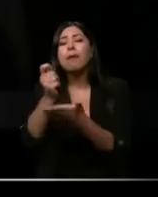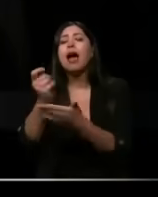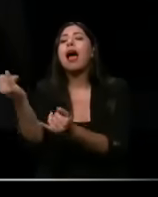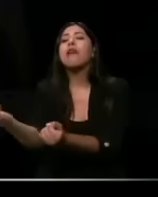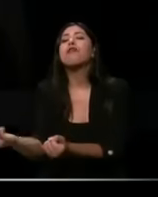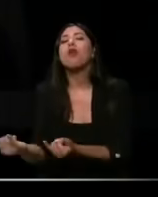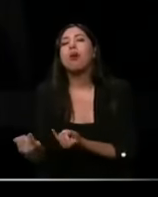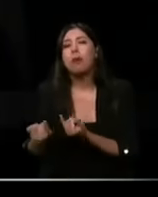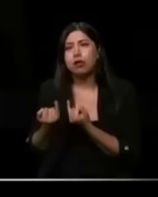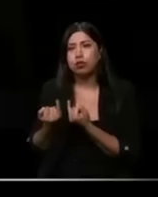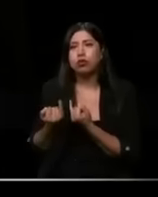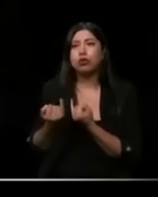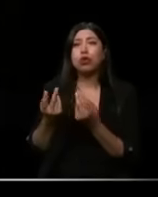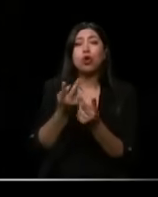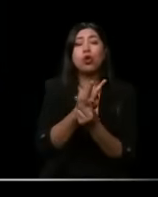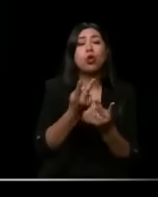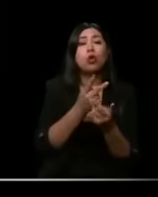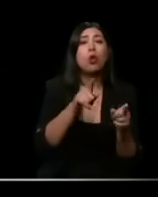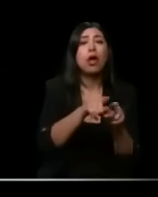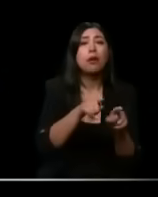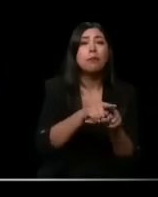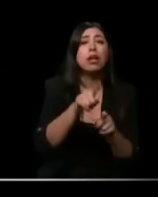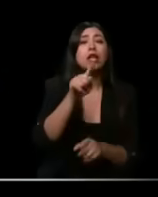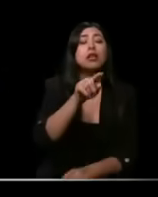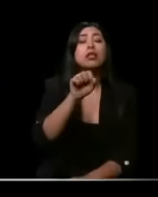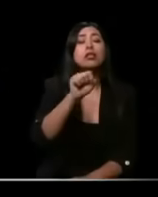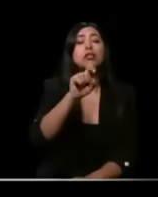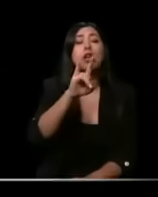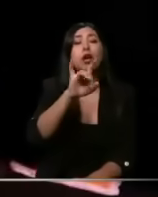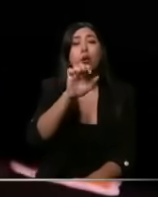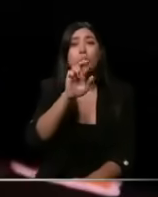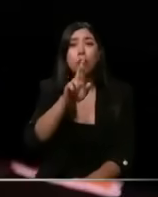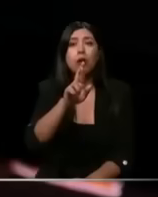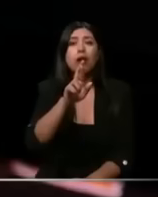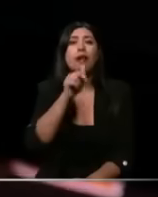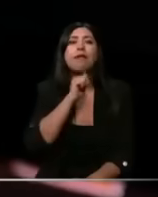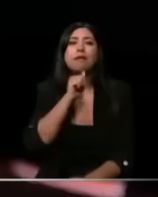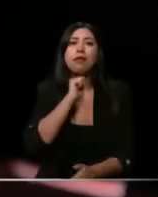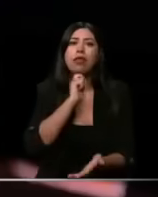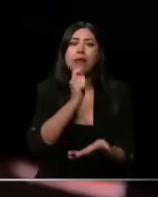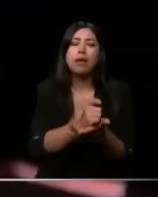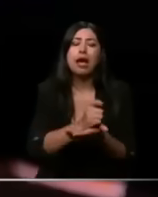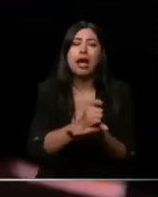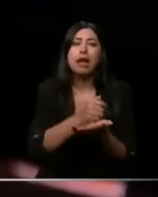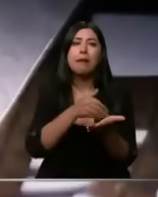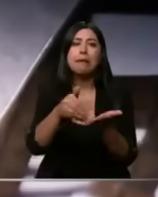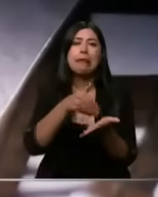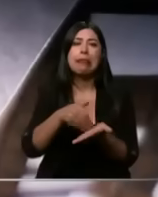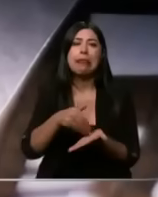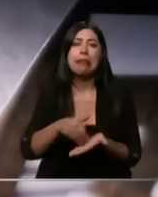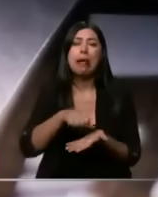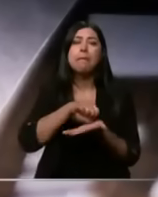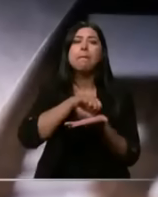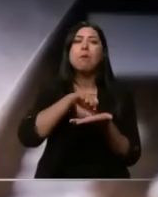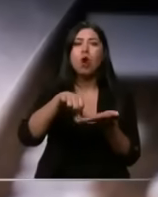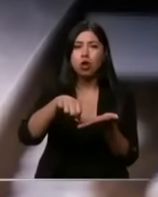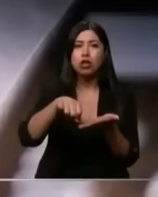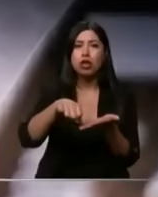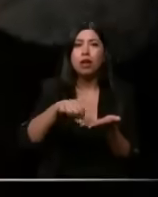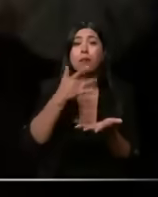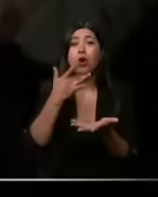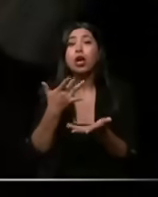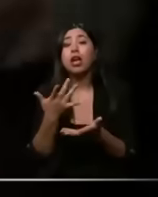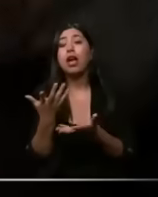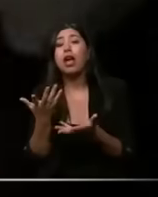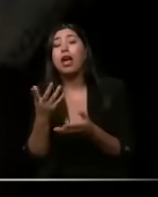los hermanos Ariel y Daniel Sauer, no paguen millonarias multas por evadir impuestos. Es esa investigación la que